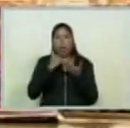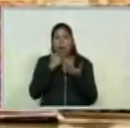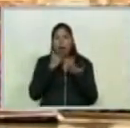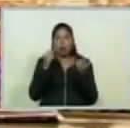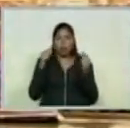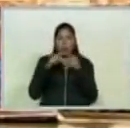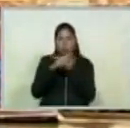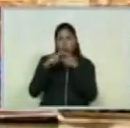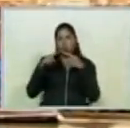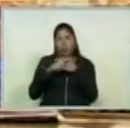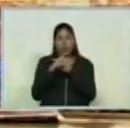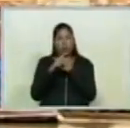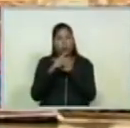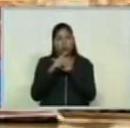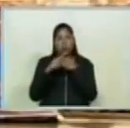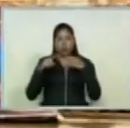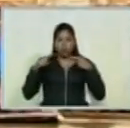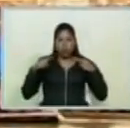problemas.